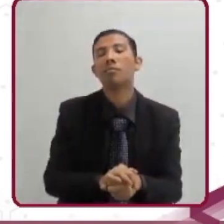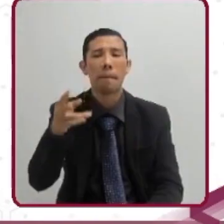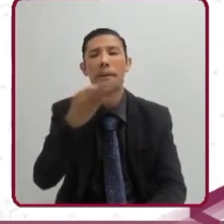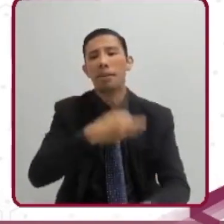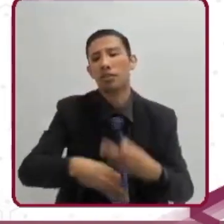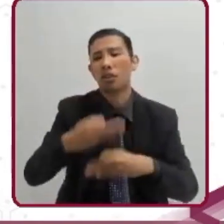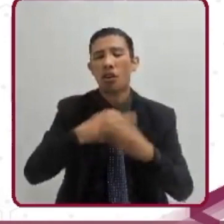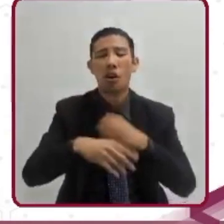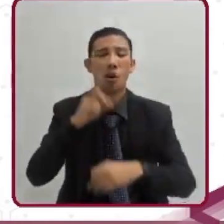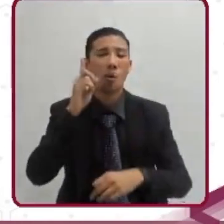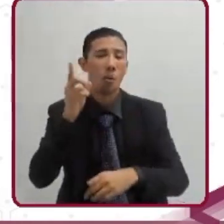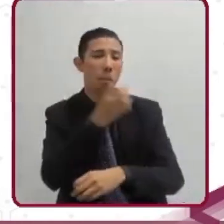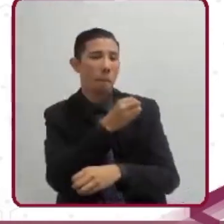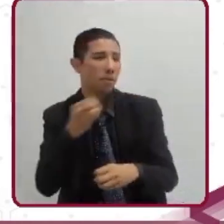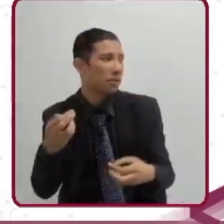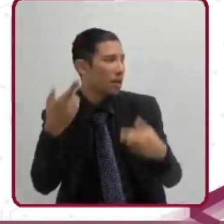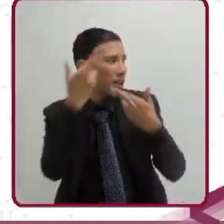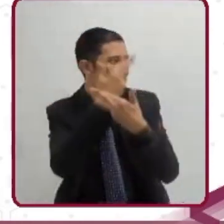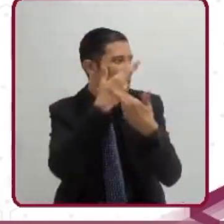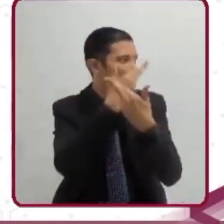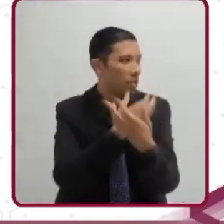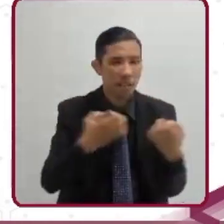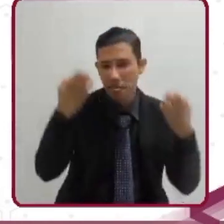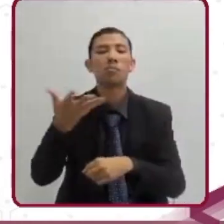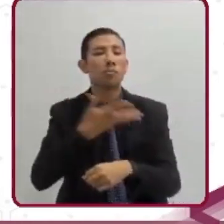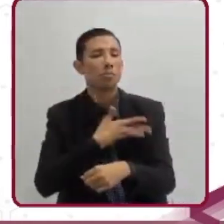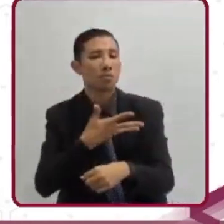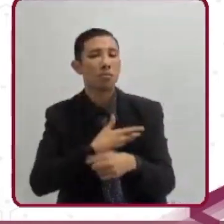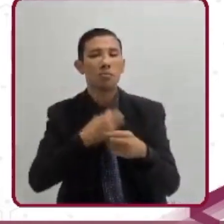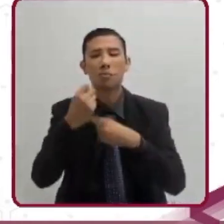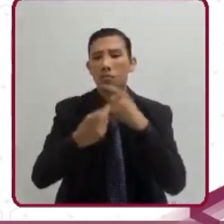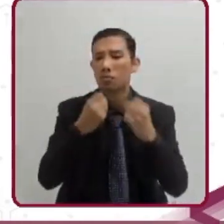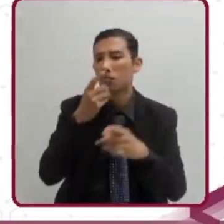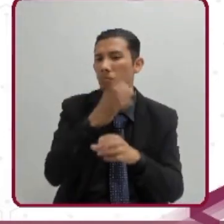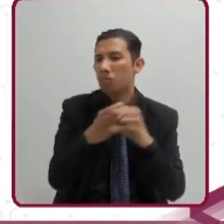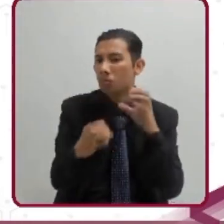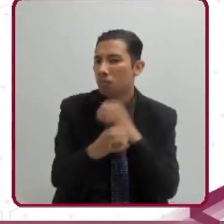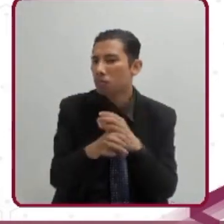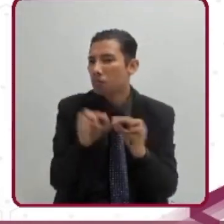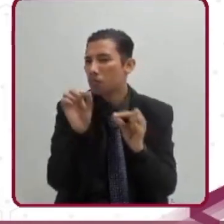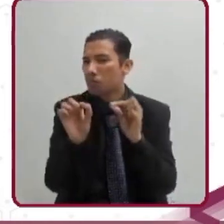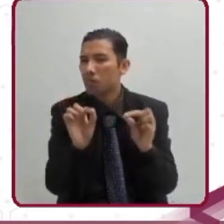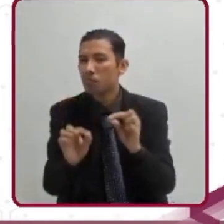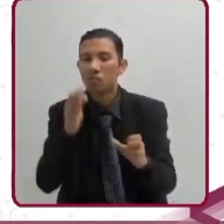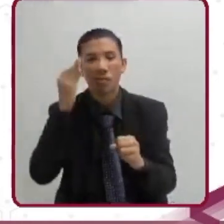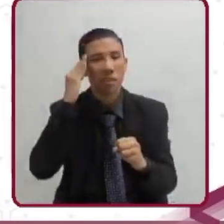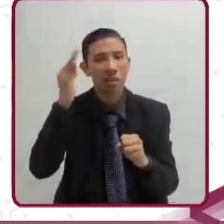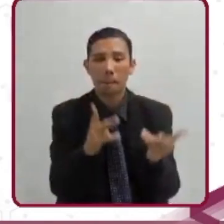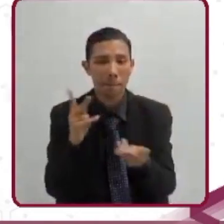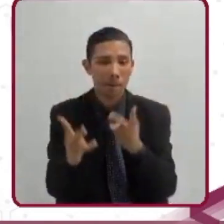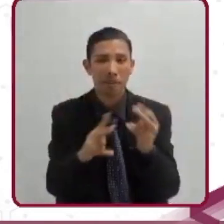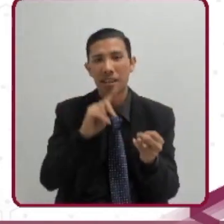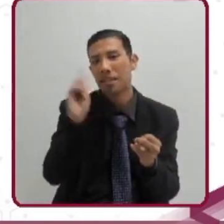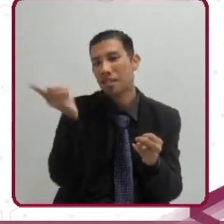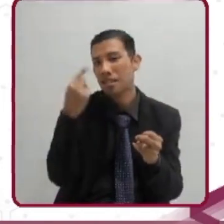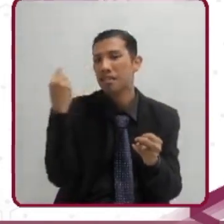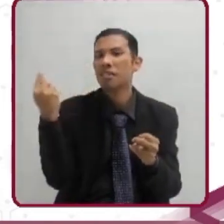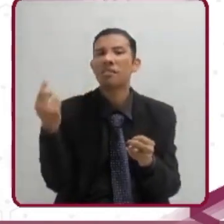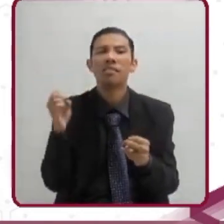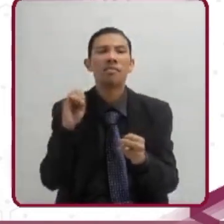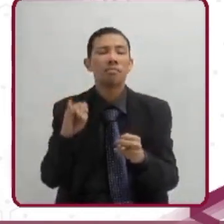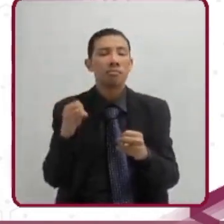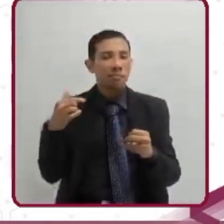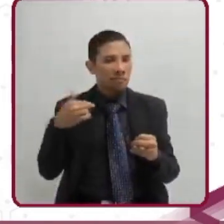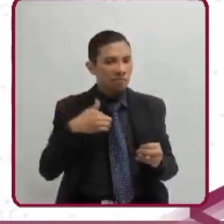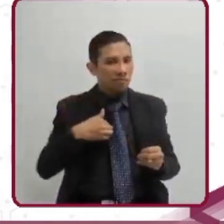los trabajos realizados por la Junta Estatal Ejecutiva correspondiente al mes de diciembre de 2022. Al término,